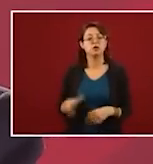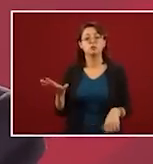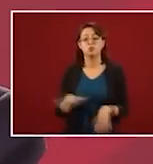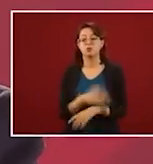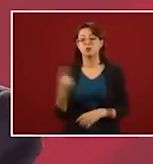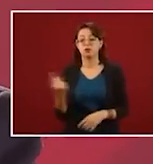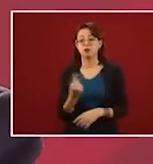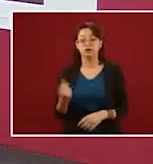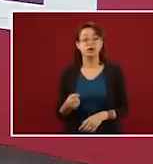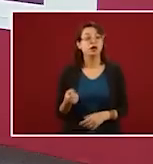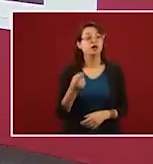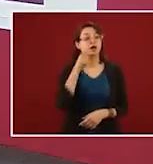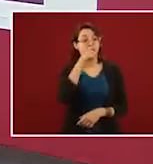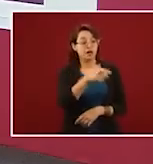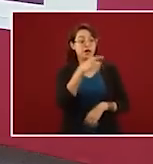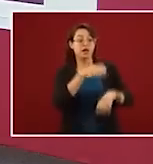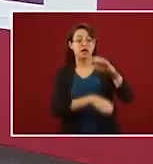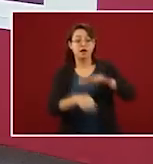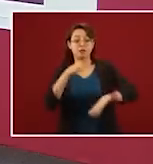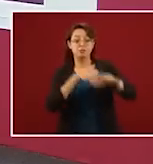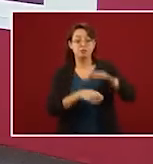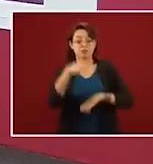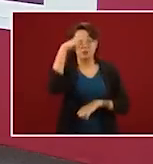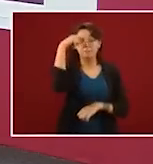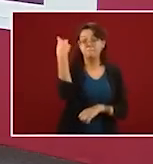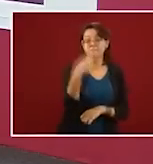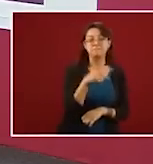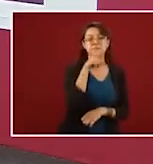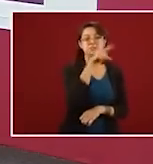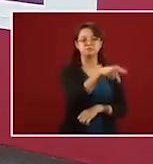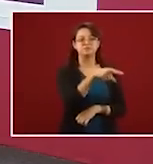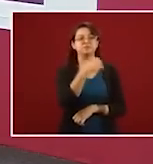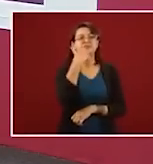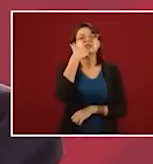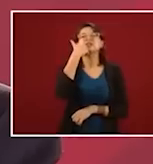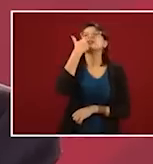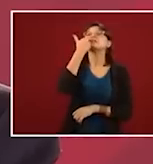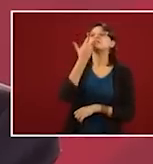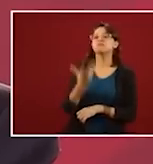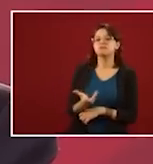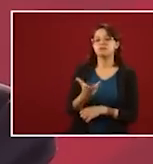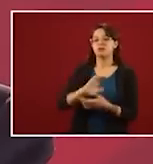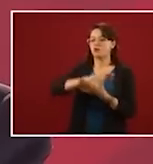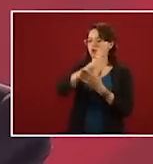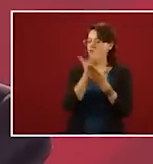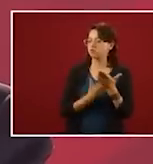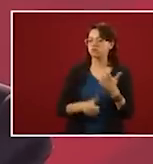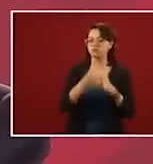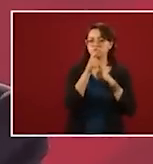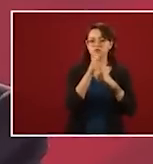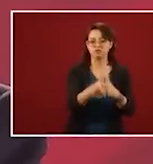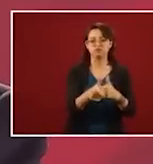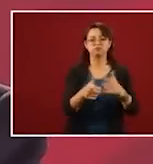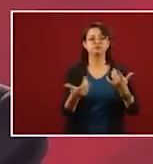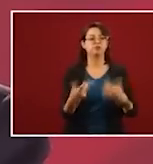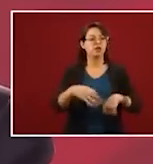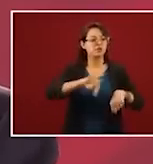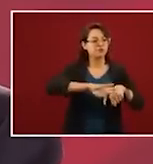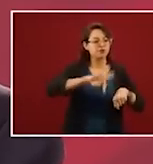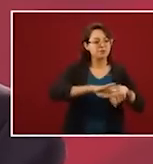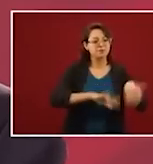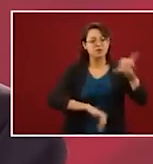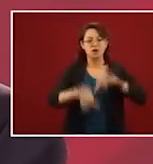presión de una empresa monopólica en México, que es la que tiene contratos de farmacias con la mitad de